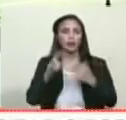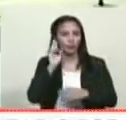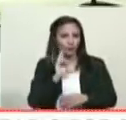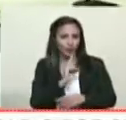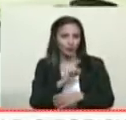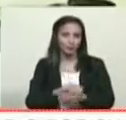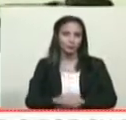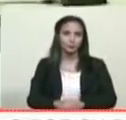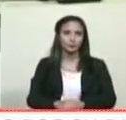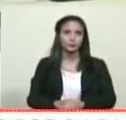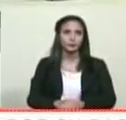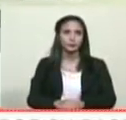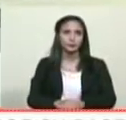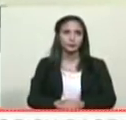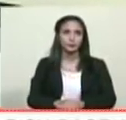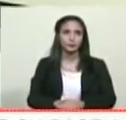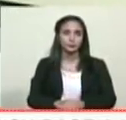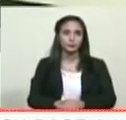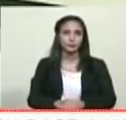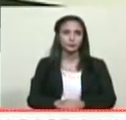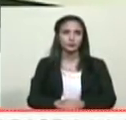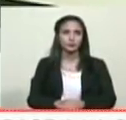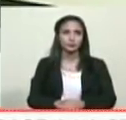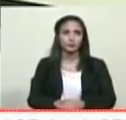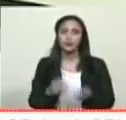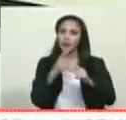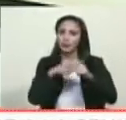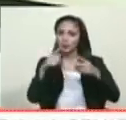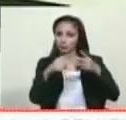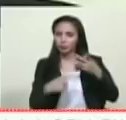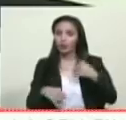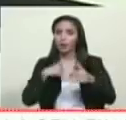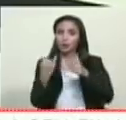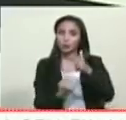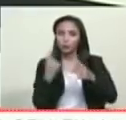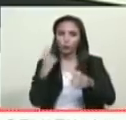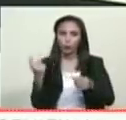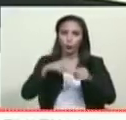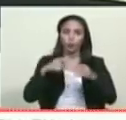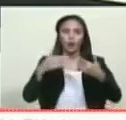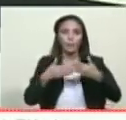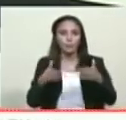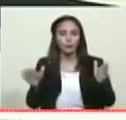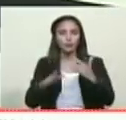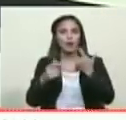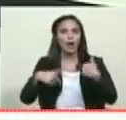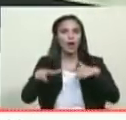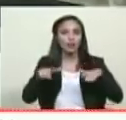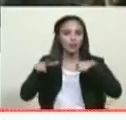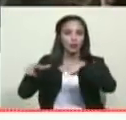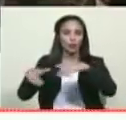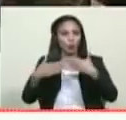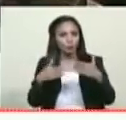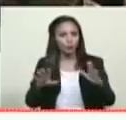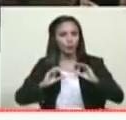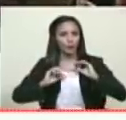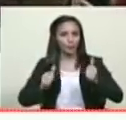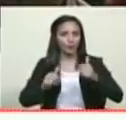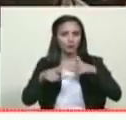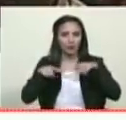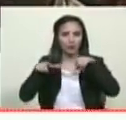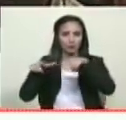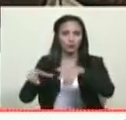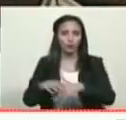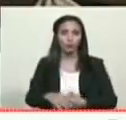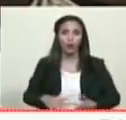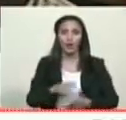Árbol, de las 61 universidades que la conforman, solicito la apertura del acto de conferimiento de título de doctor honoris